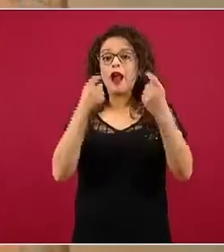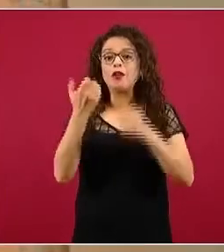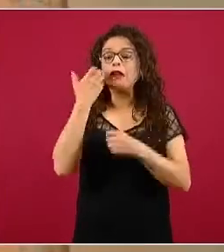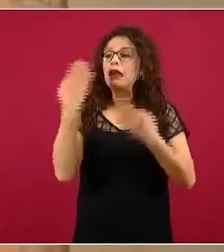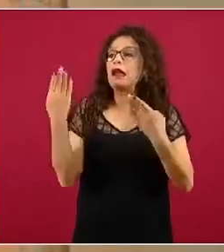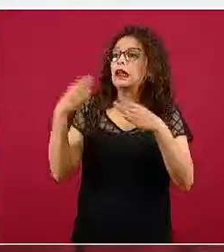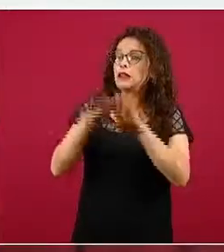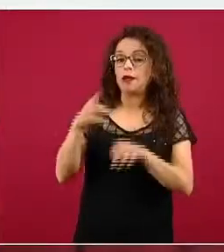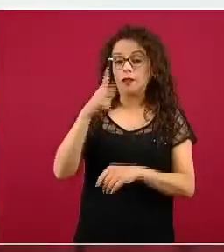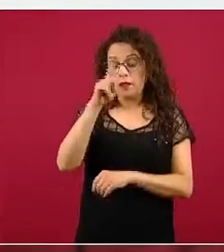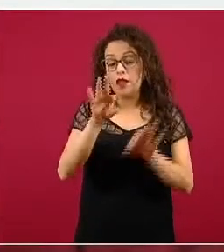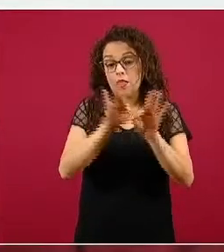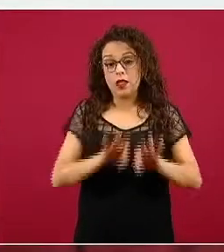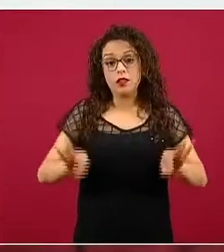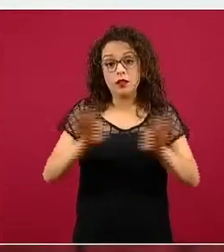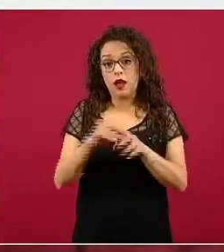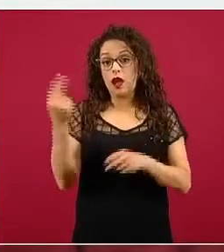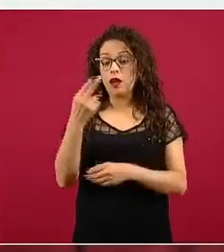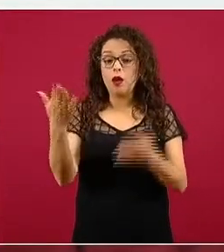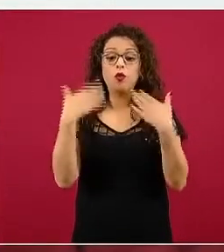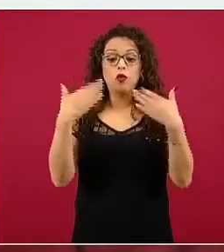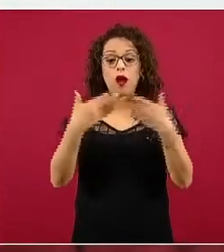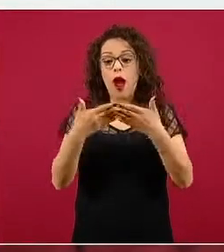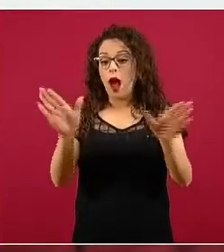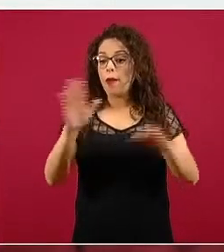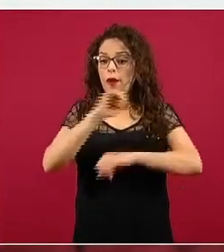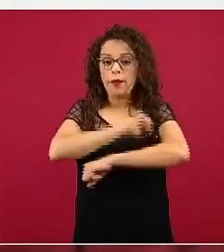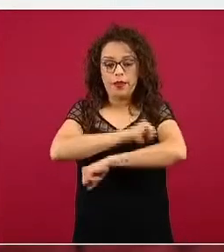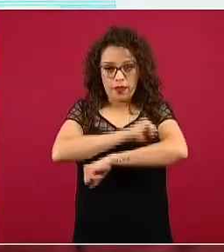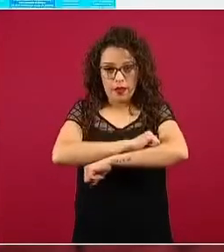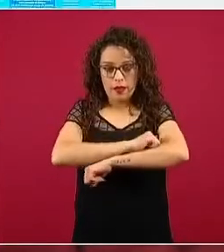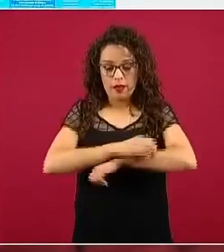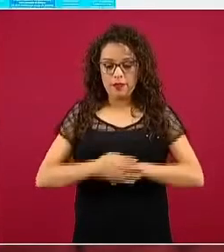abiertas las ventanas. La que sigue, por favor.